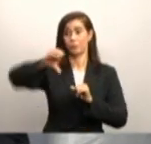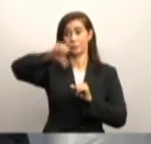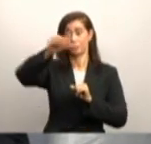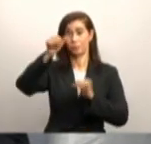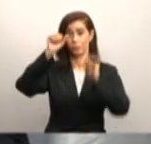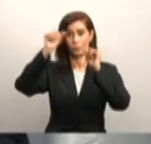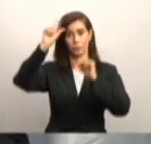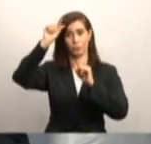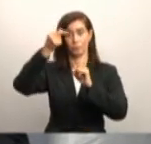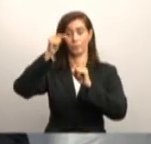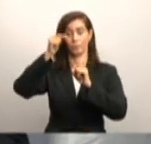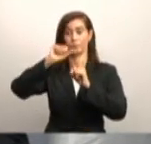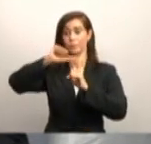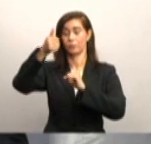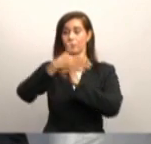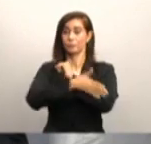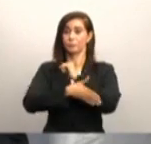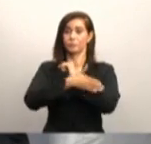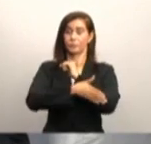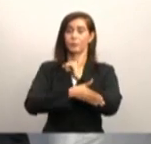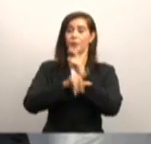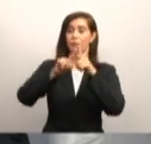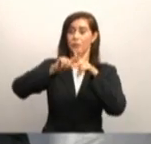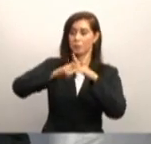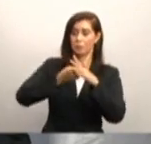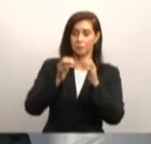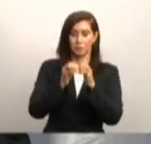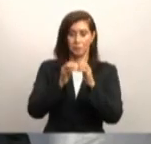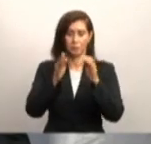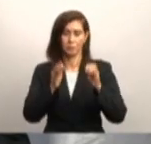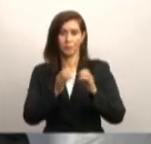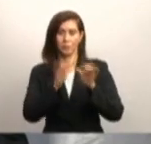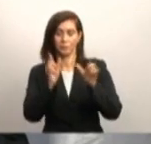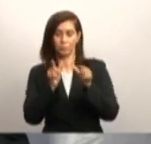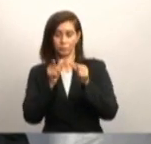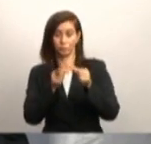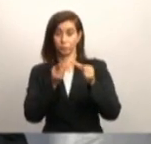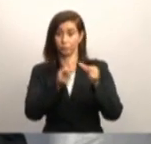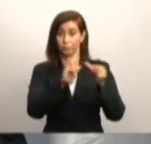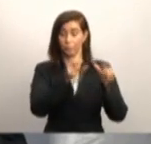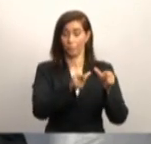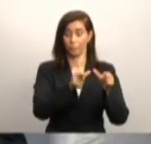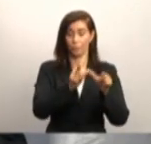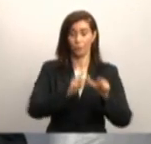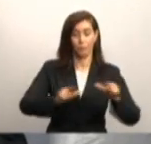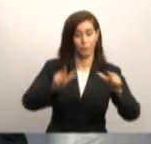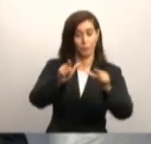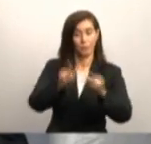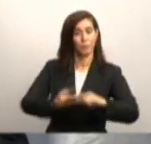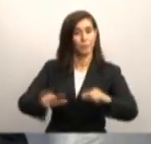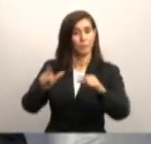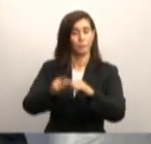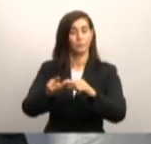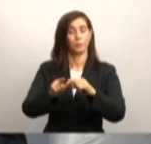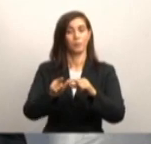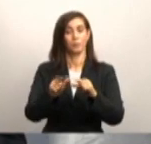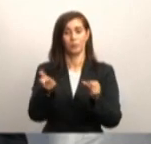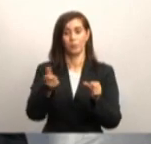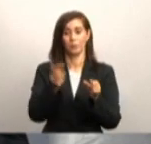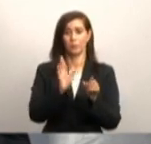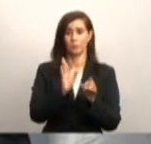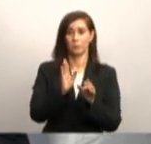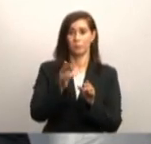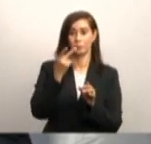hecho desmontes, lo que lo han iniciado de manera progresiva por sectores de menor